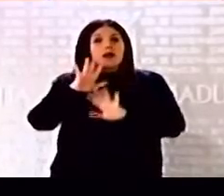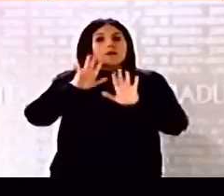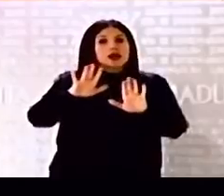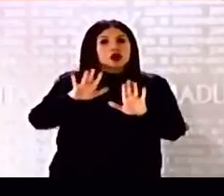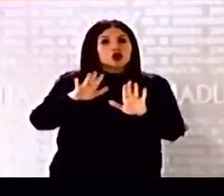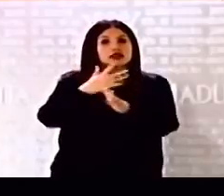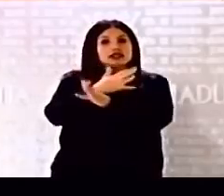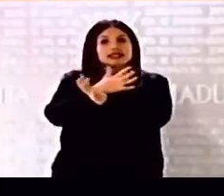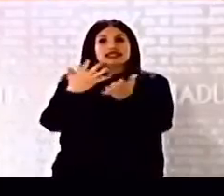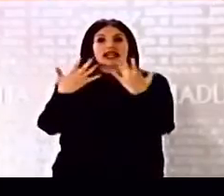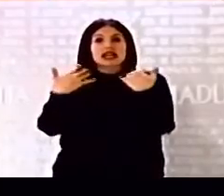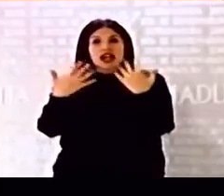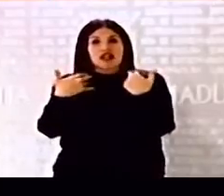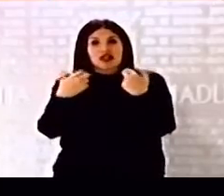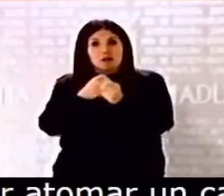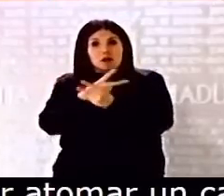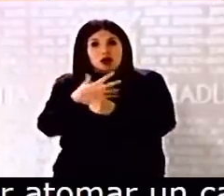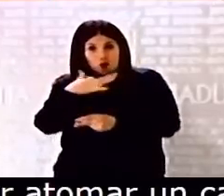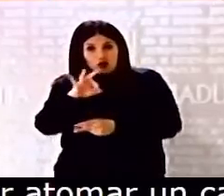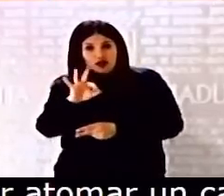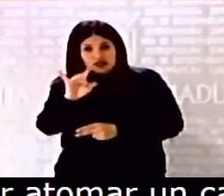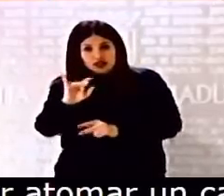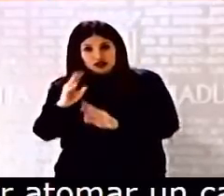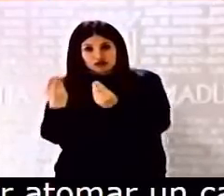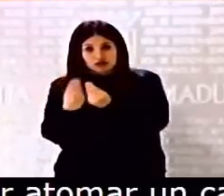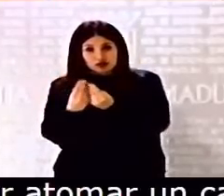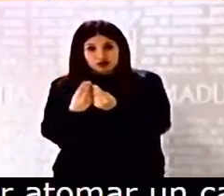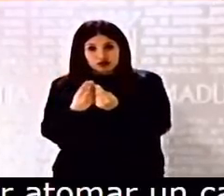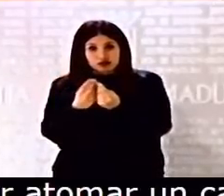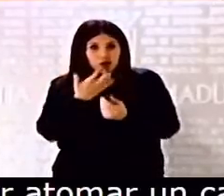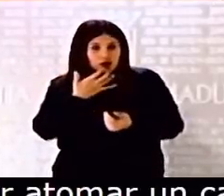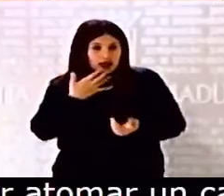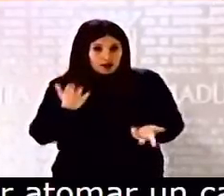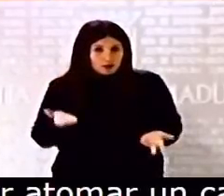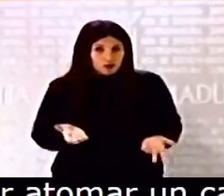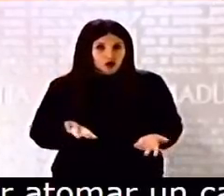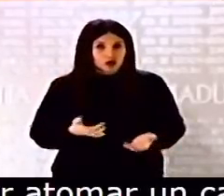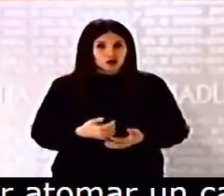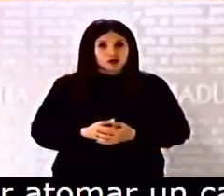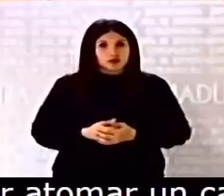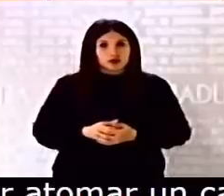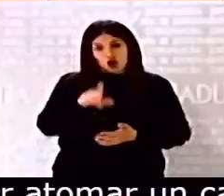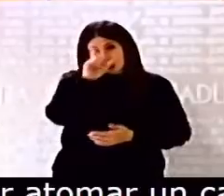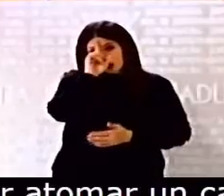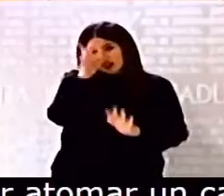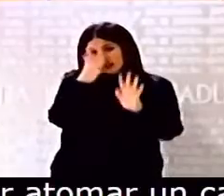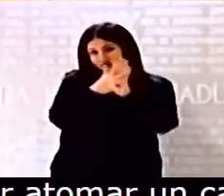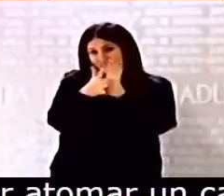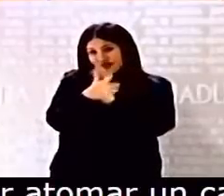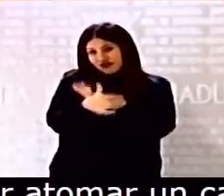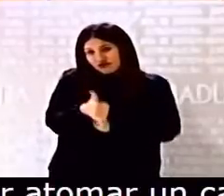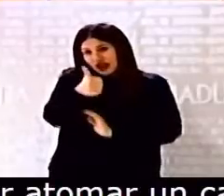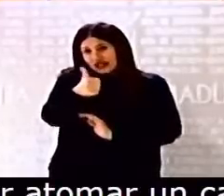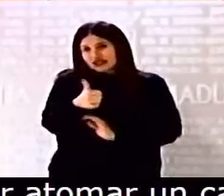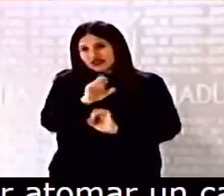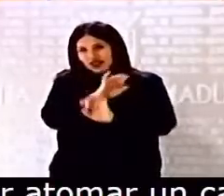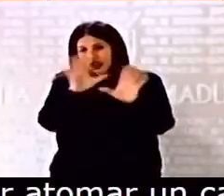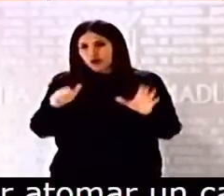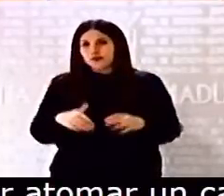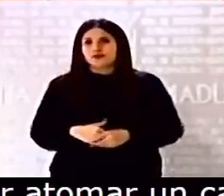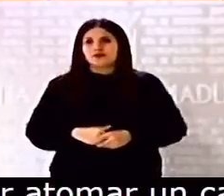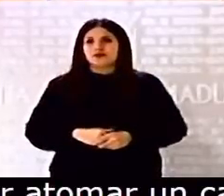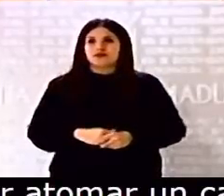ejemplo. No sé, por esquematizarlo de alguna manera. No sé cómo podríamos repetir ese mensaje.